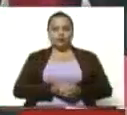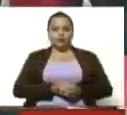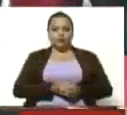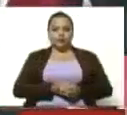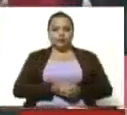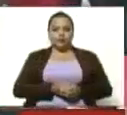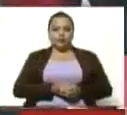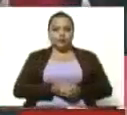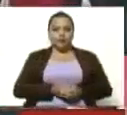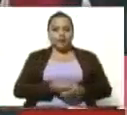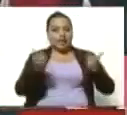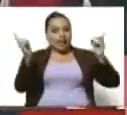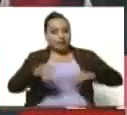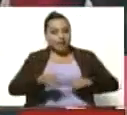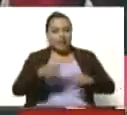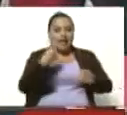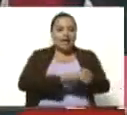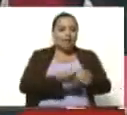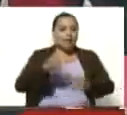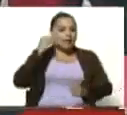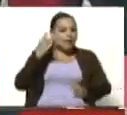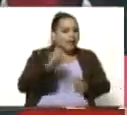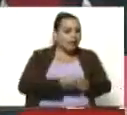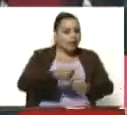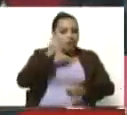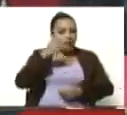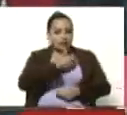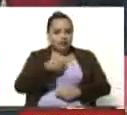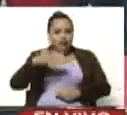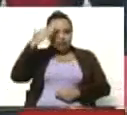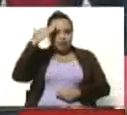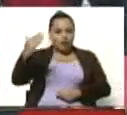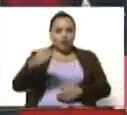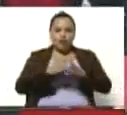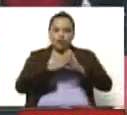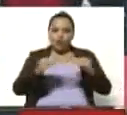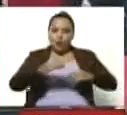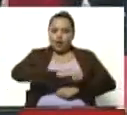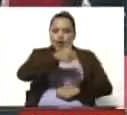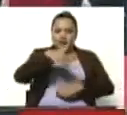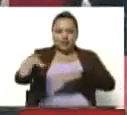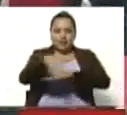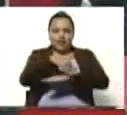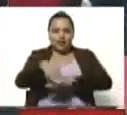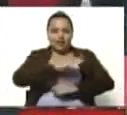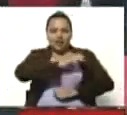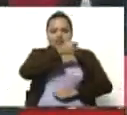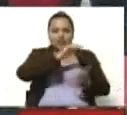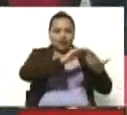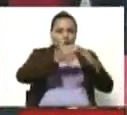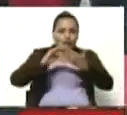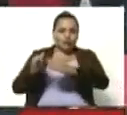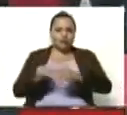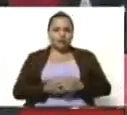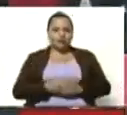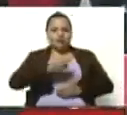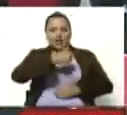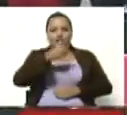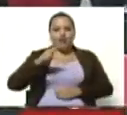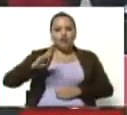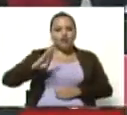también hermanas y hermanos quiero saludar a todos los jefe de calles jefe comunidad jefe